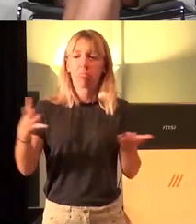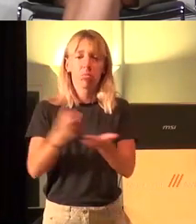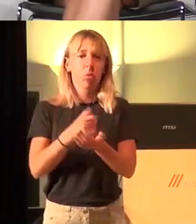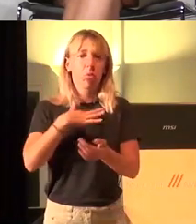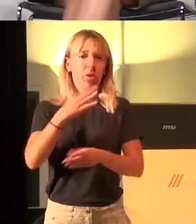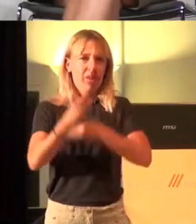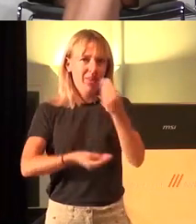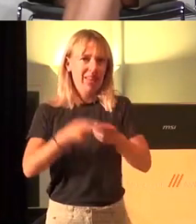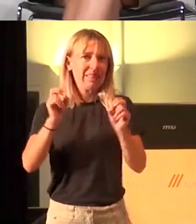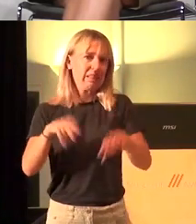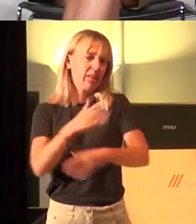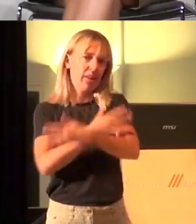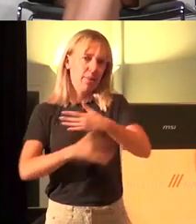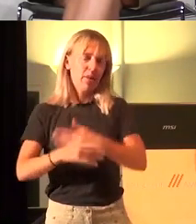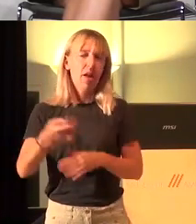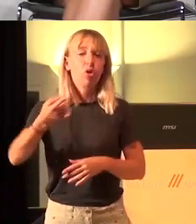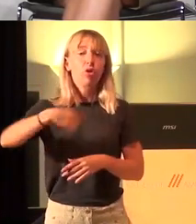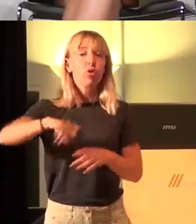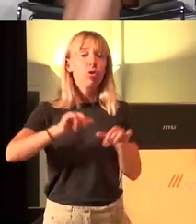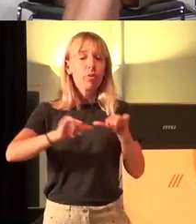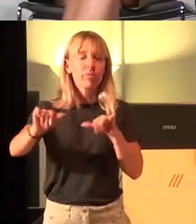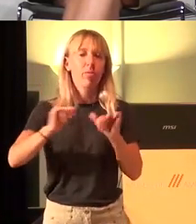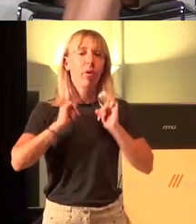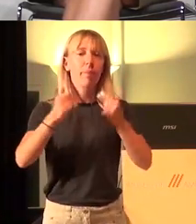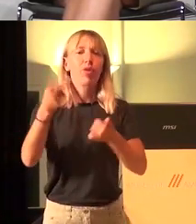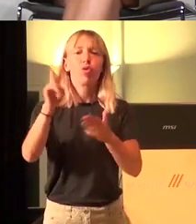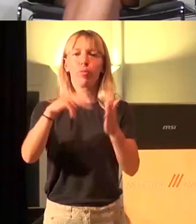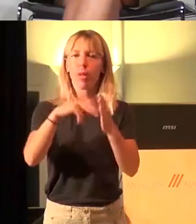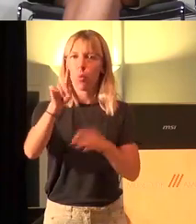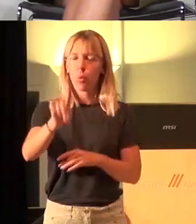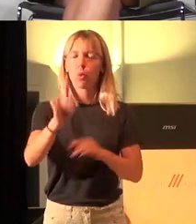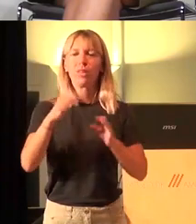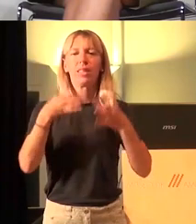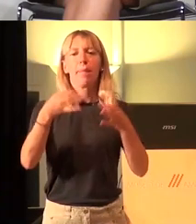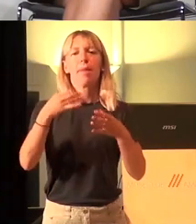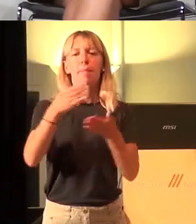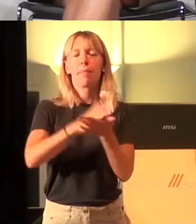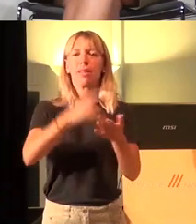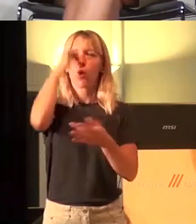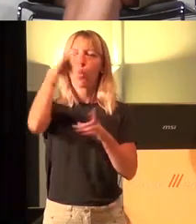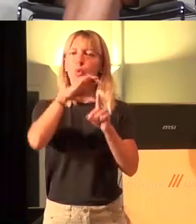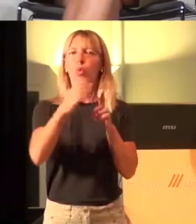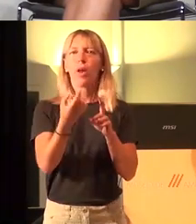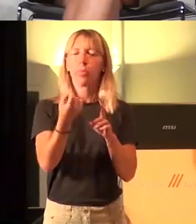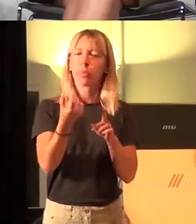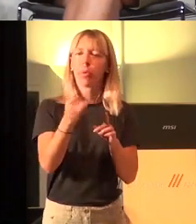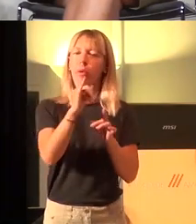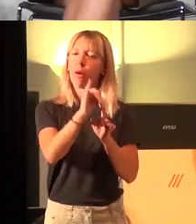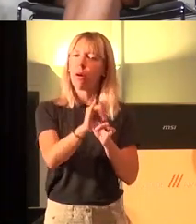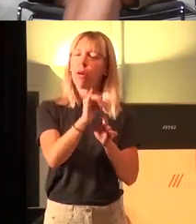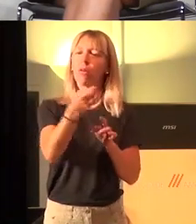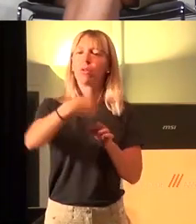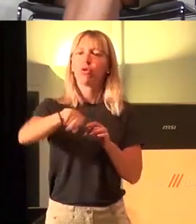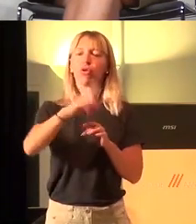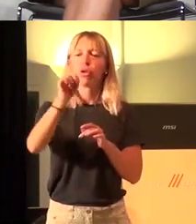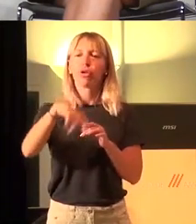sin discapacidad. Entonces, nosotros desde el comienzo del año 2001 siempre la parte cultural estaba por ahí rondando. Por ejemplo, nosotros